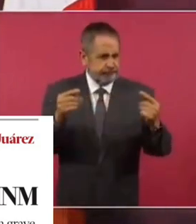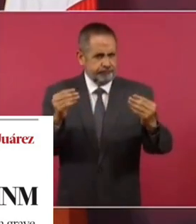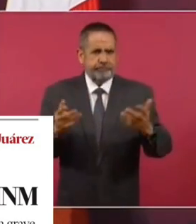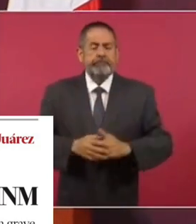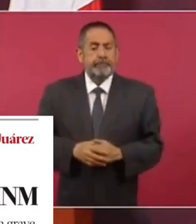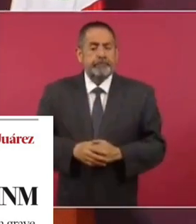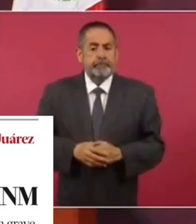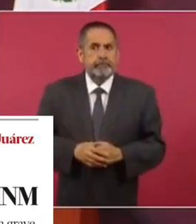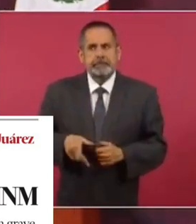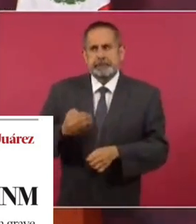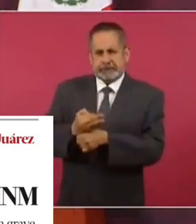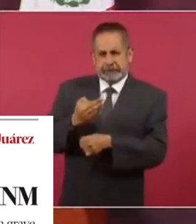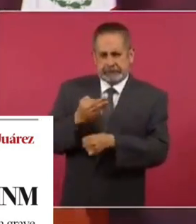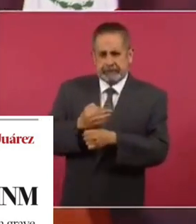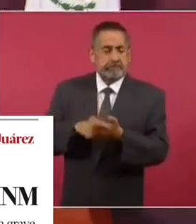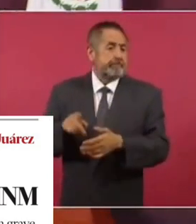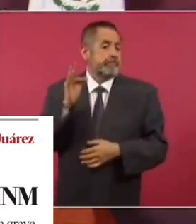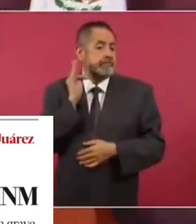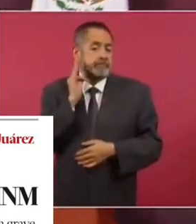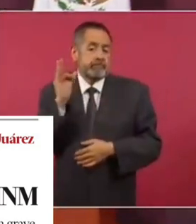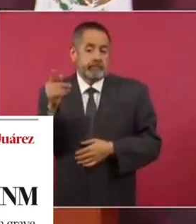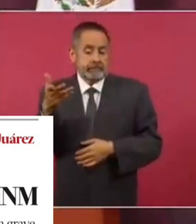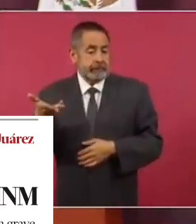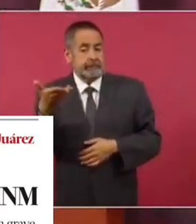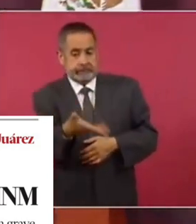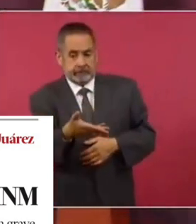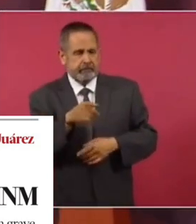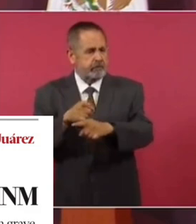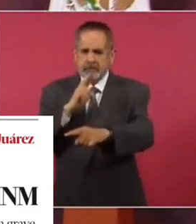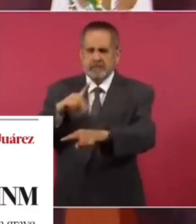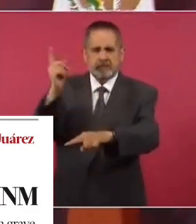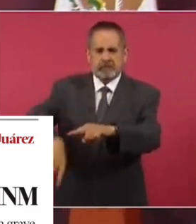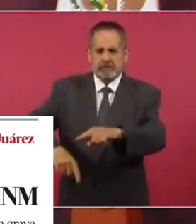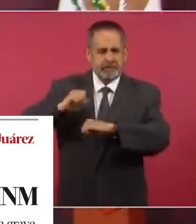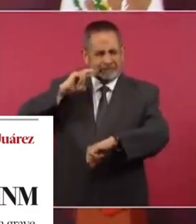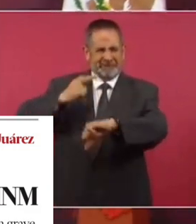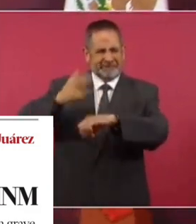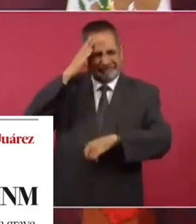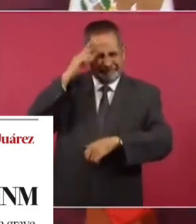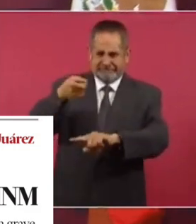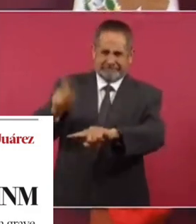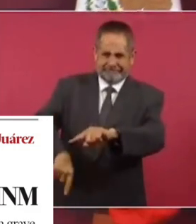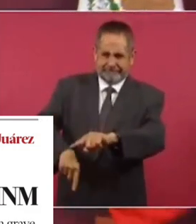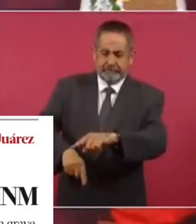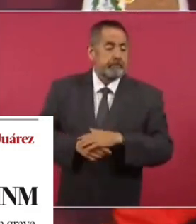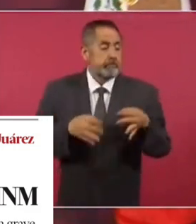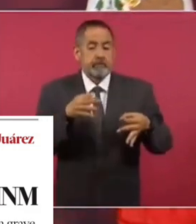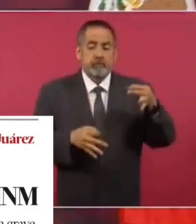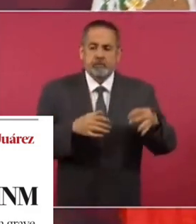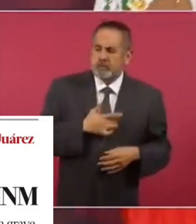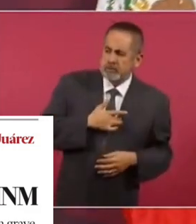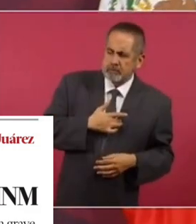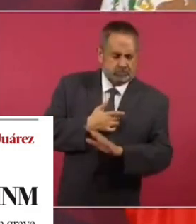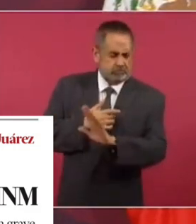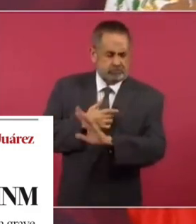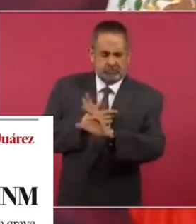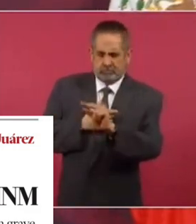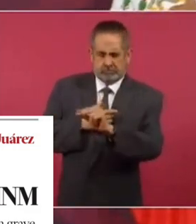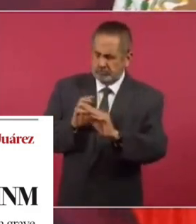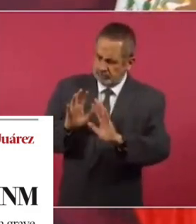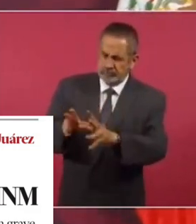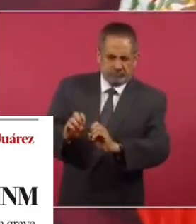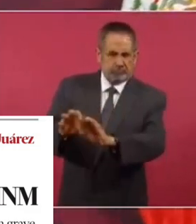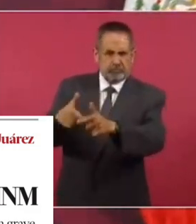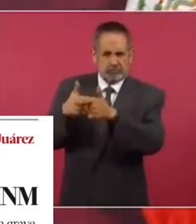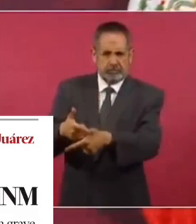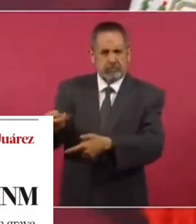En este momento, el fiscal o la fiscalía solicitó que fuese separado de su cargo, de su encargo, no lo consideró el juez legalmente